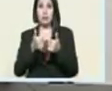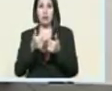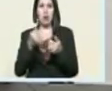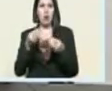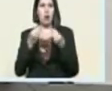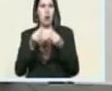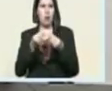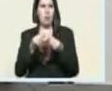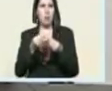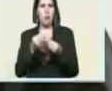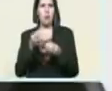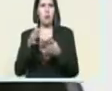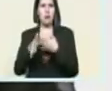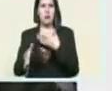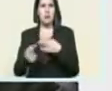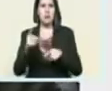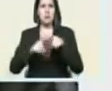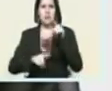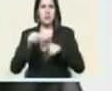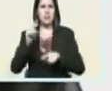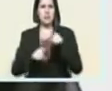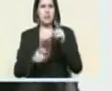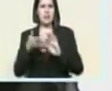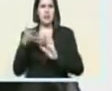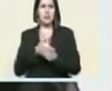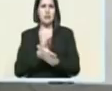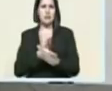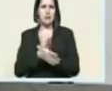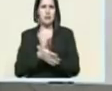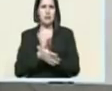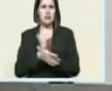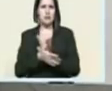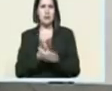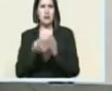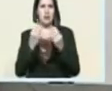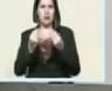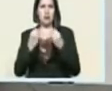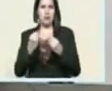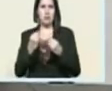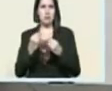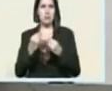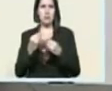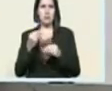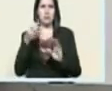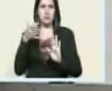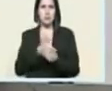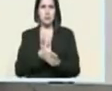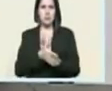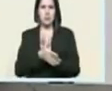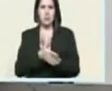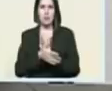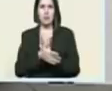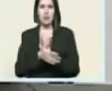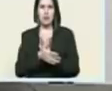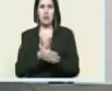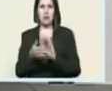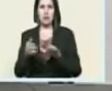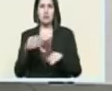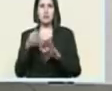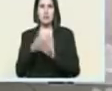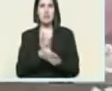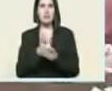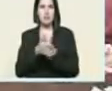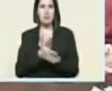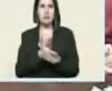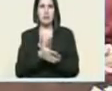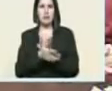Aguas desde París, lo explicas en francés. Camaradas del Gabinete Social, vicepresidente. Dirigentes